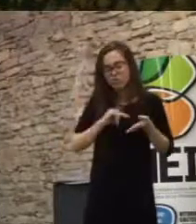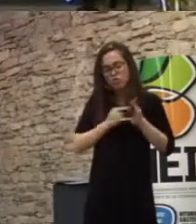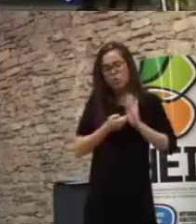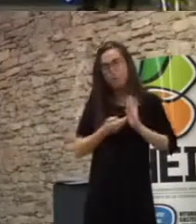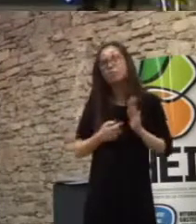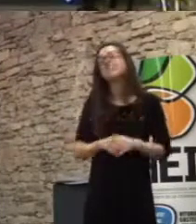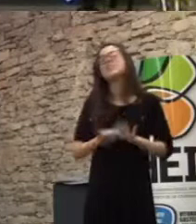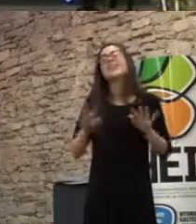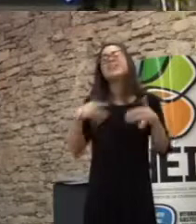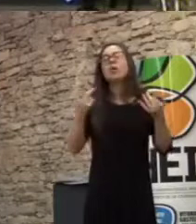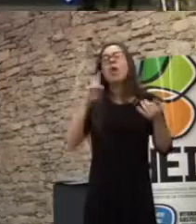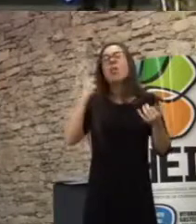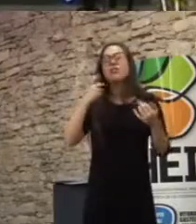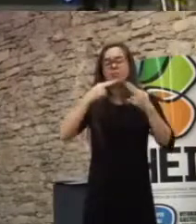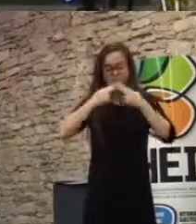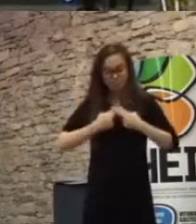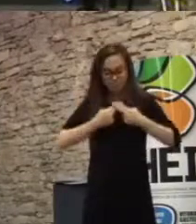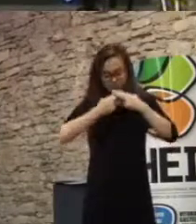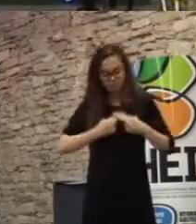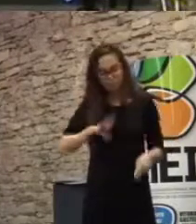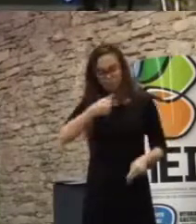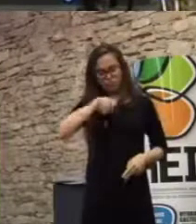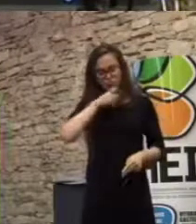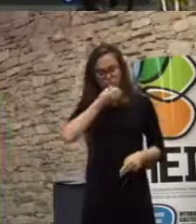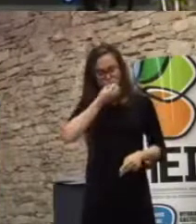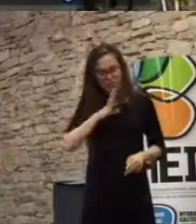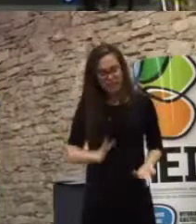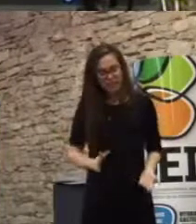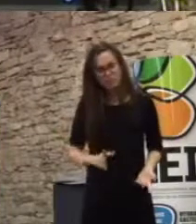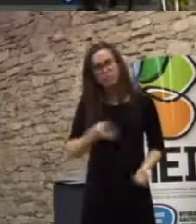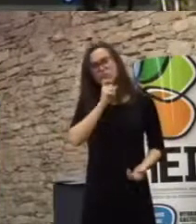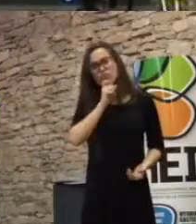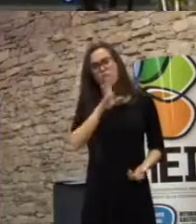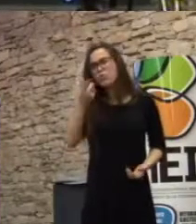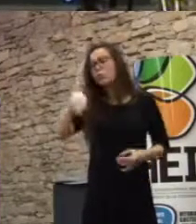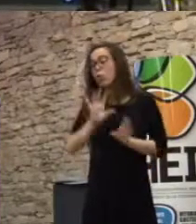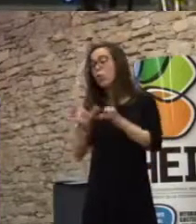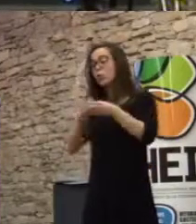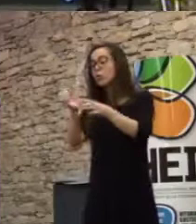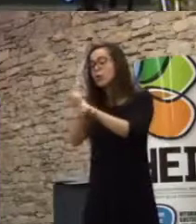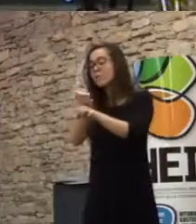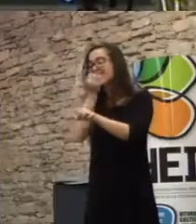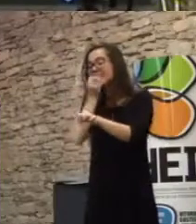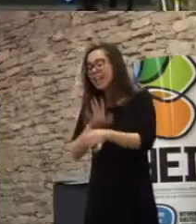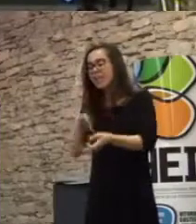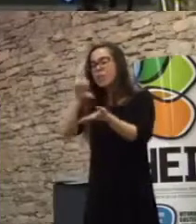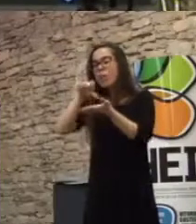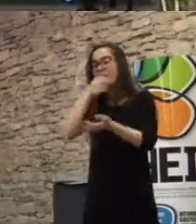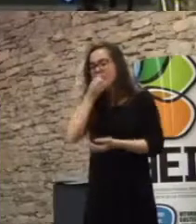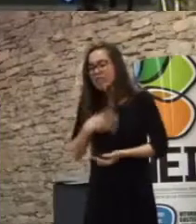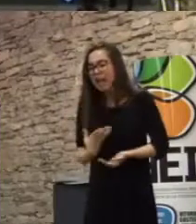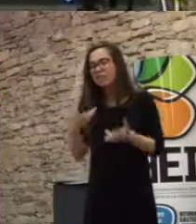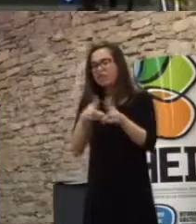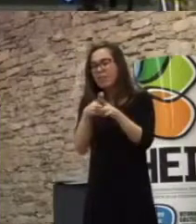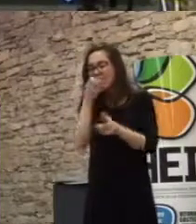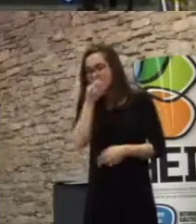hacer primero la introspección ver cómo estamos como personas como estamos como equipo de trabajo cómo estamos como ciudad cómo estamos como sociedad para